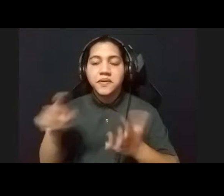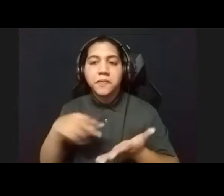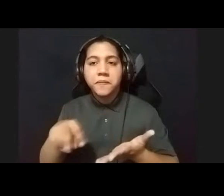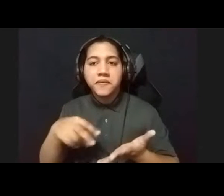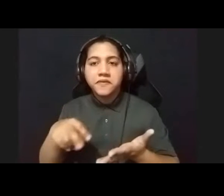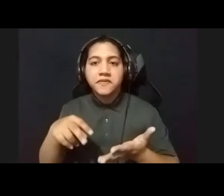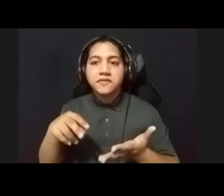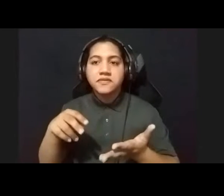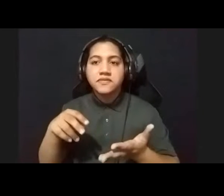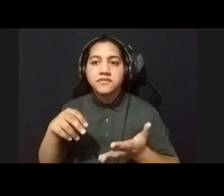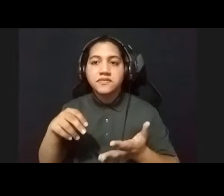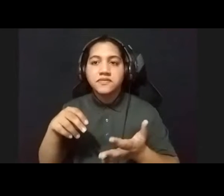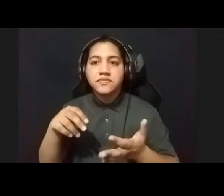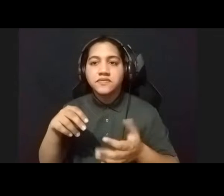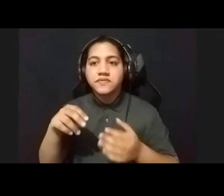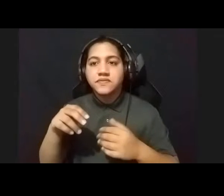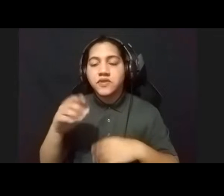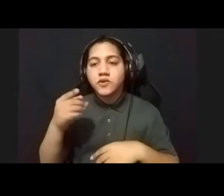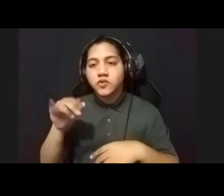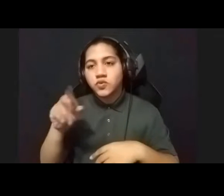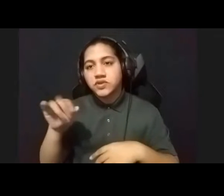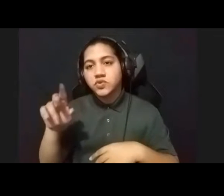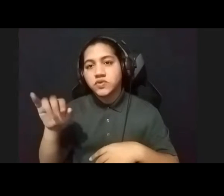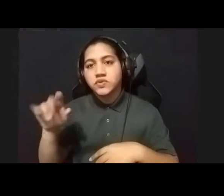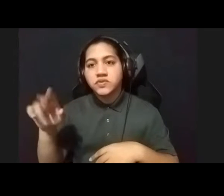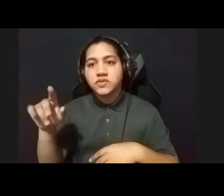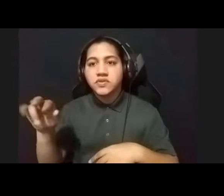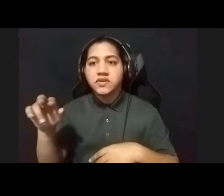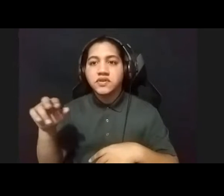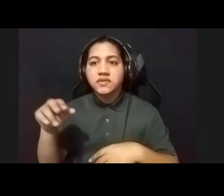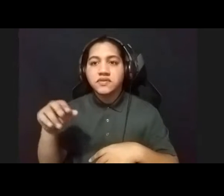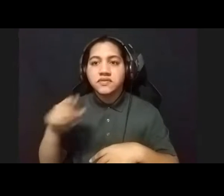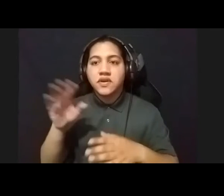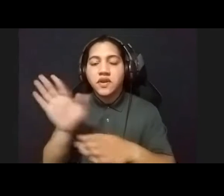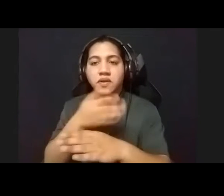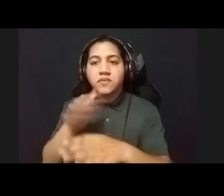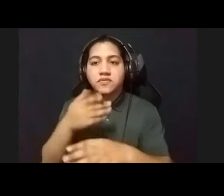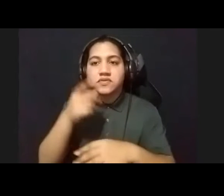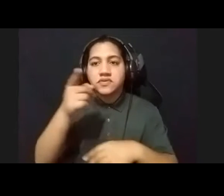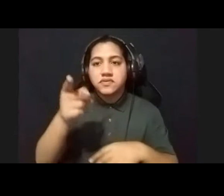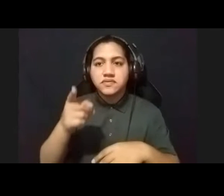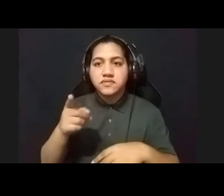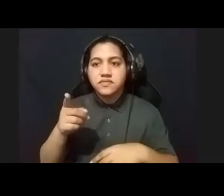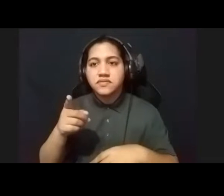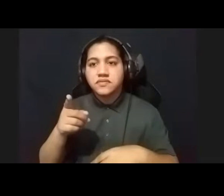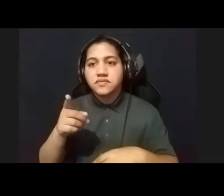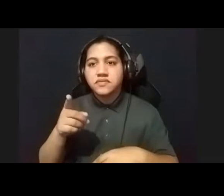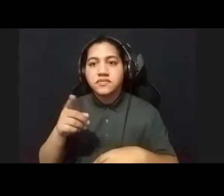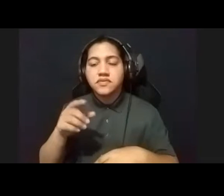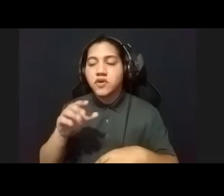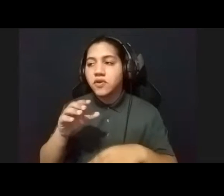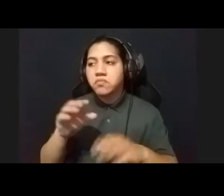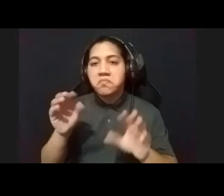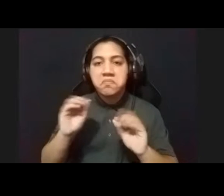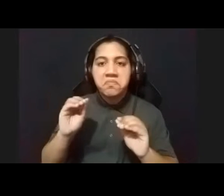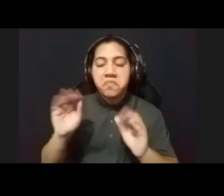va a hacer chui, chui, chui, chui, chui, chui. Está hasta la música de la canción, no termina con la muerte de nadie. Nadie